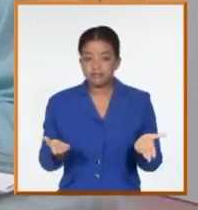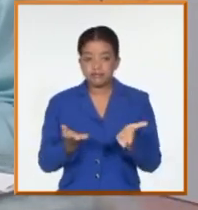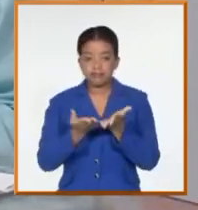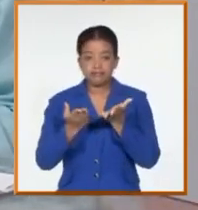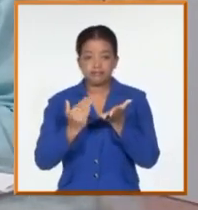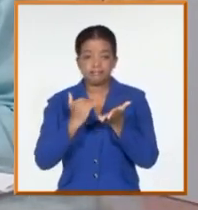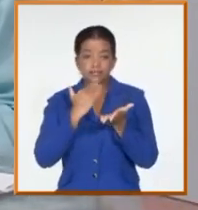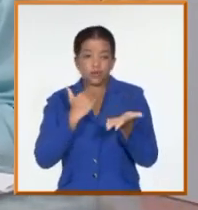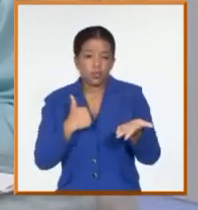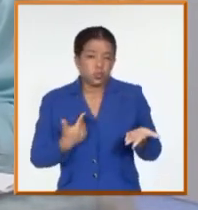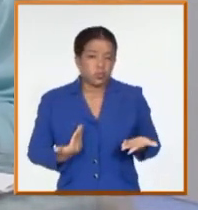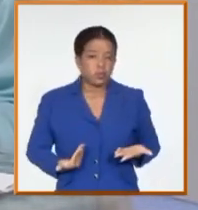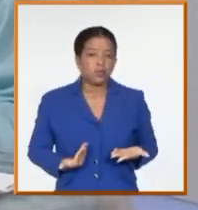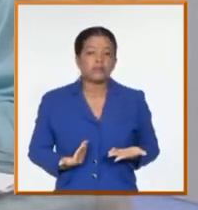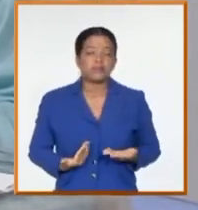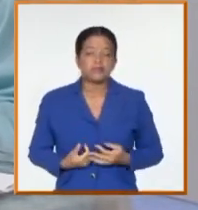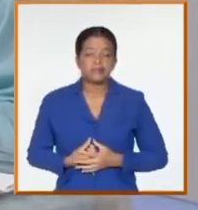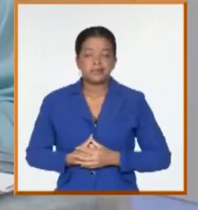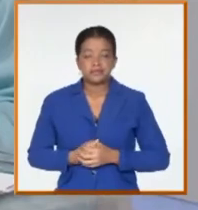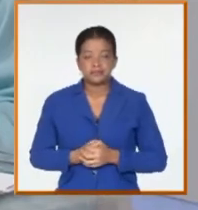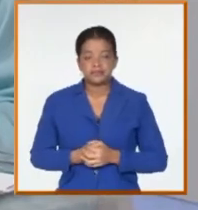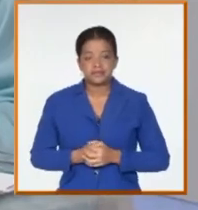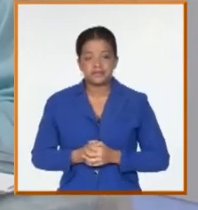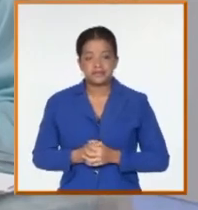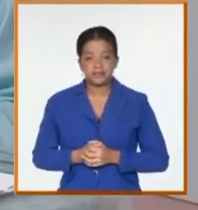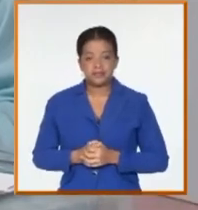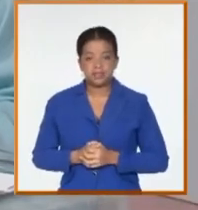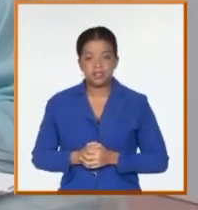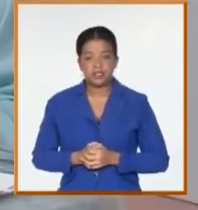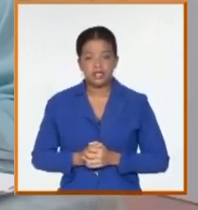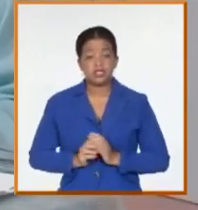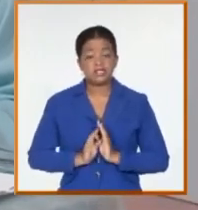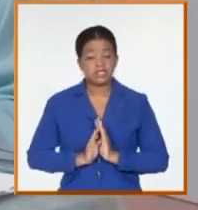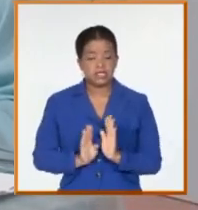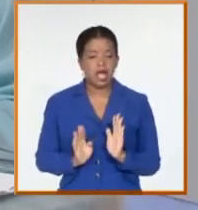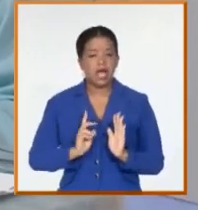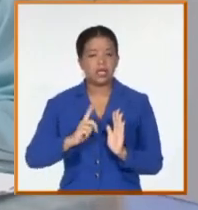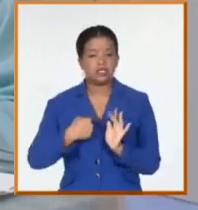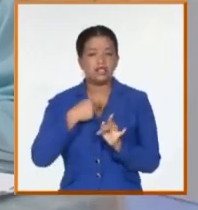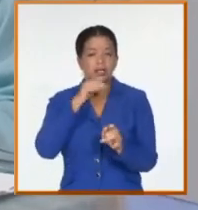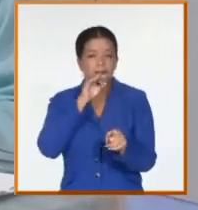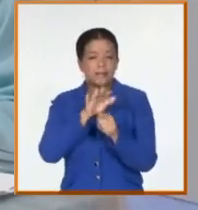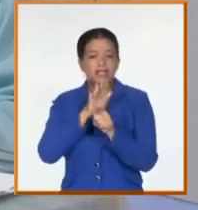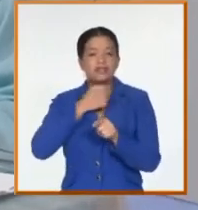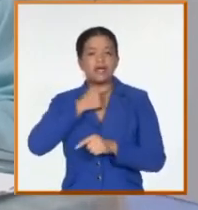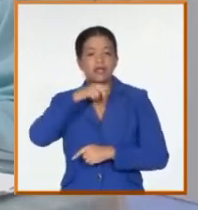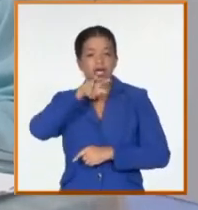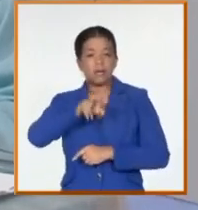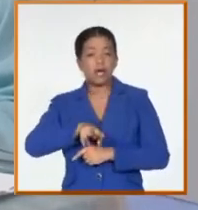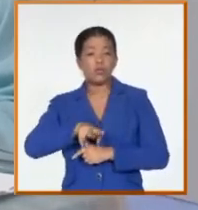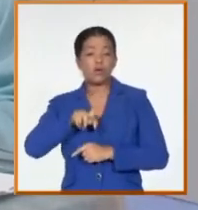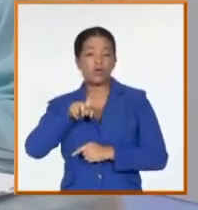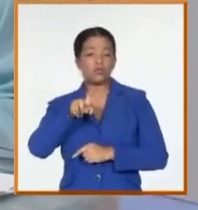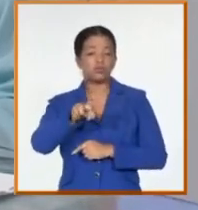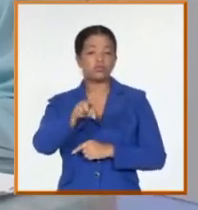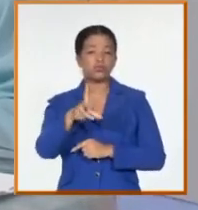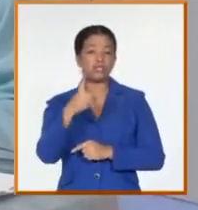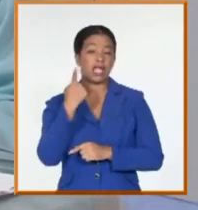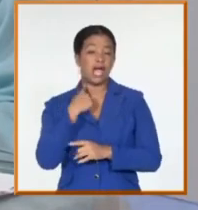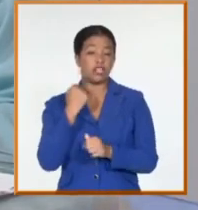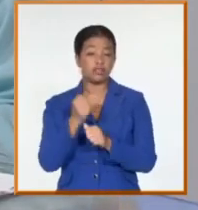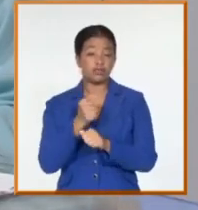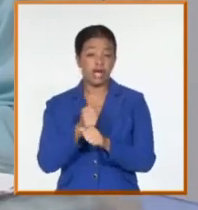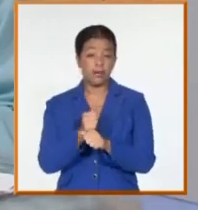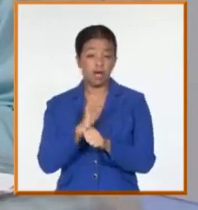lo de los canales electrónicos nosotros hoy hemos evaluado a partir de estos dos años últimos tres años que hemos trabajado